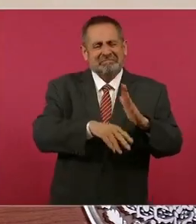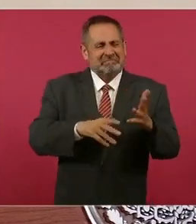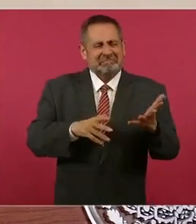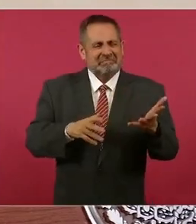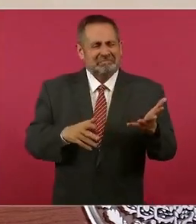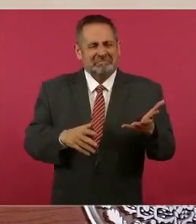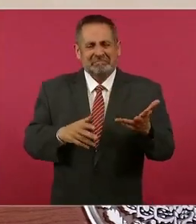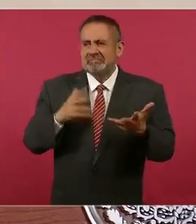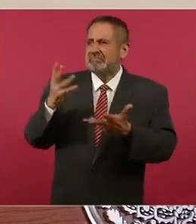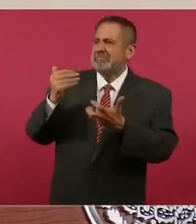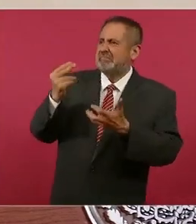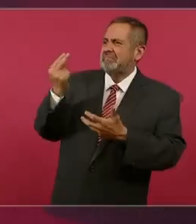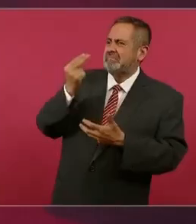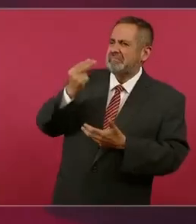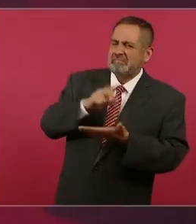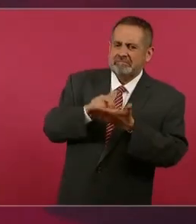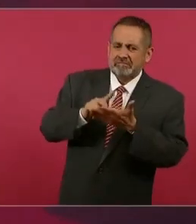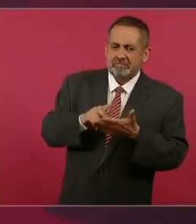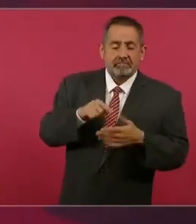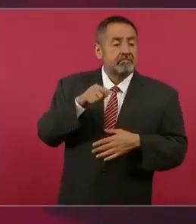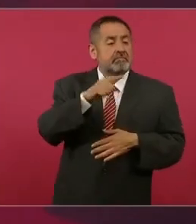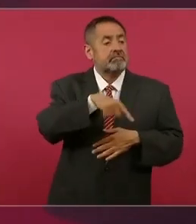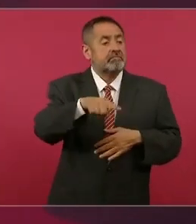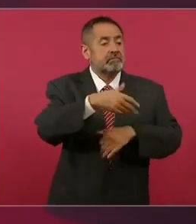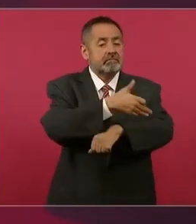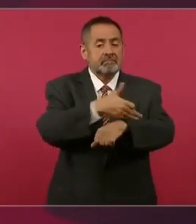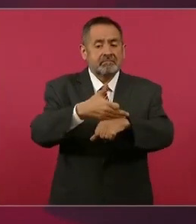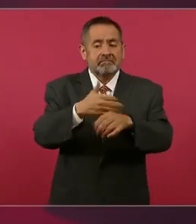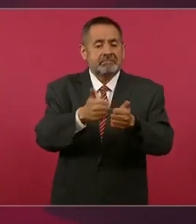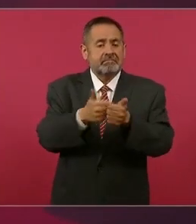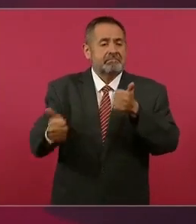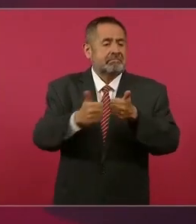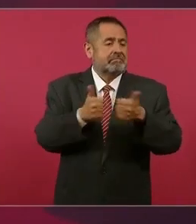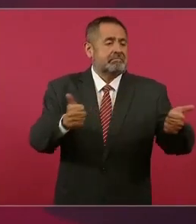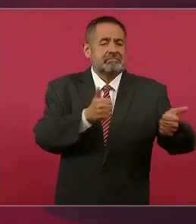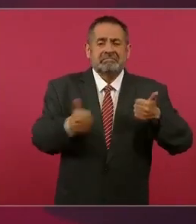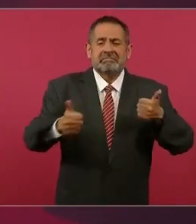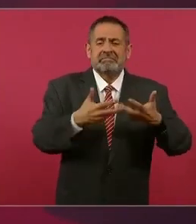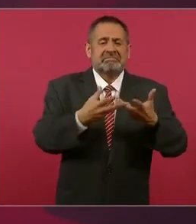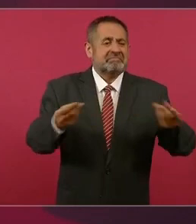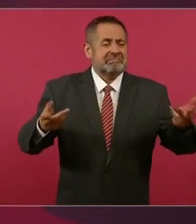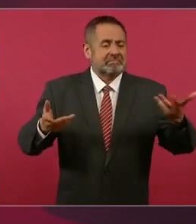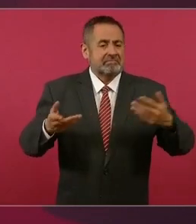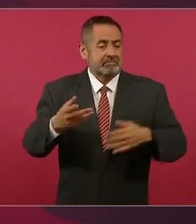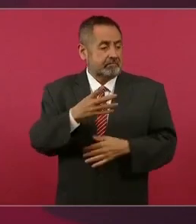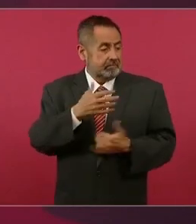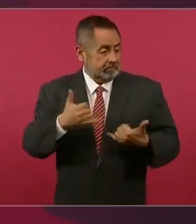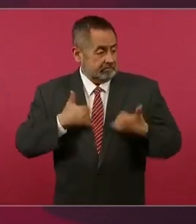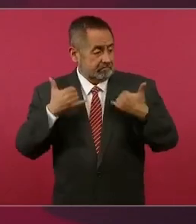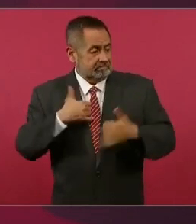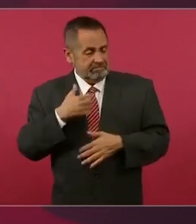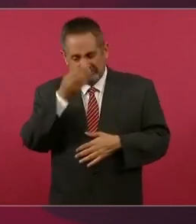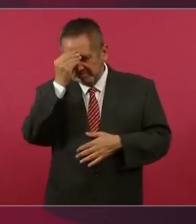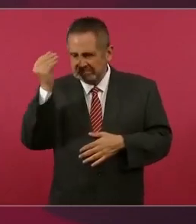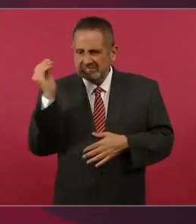hay un grave problema de desintegración de las familias, de abandono a los